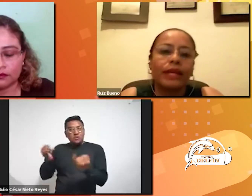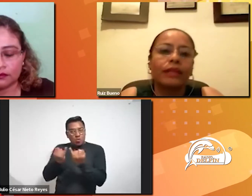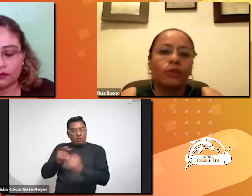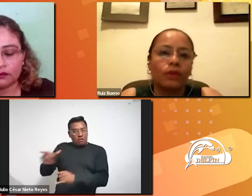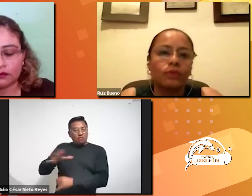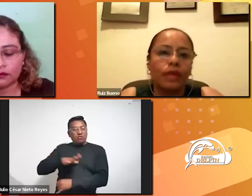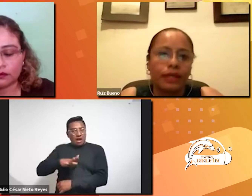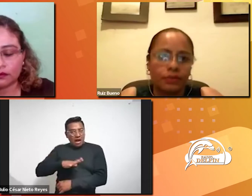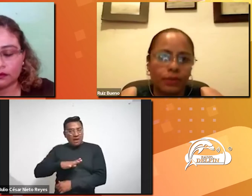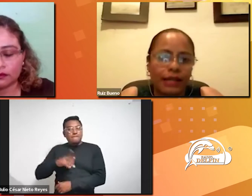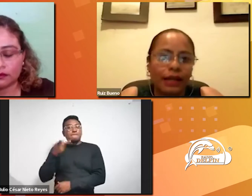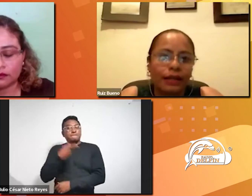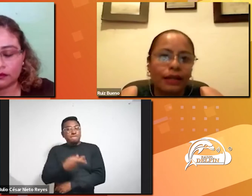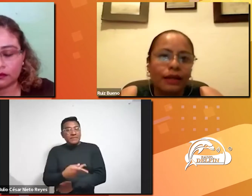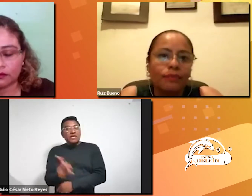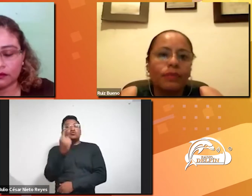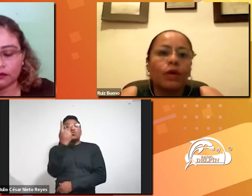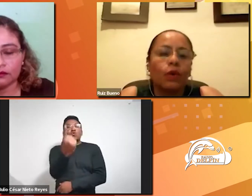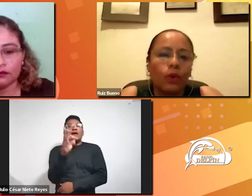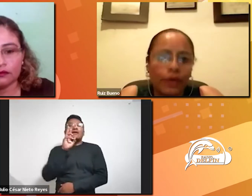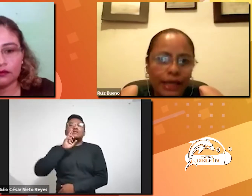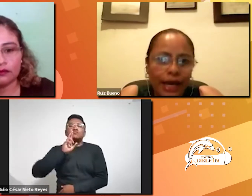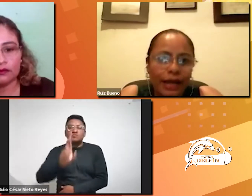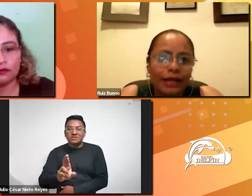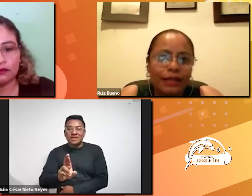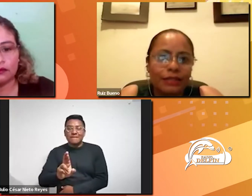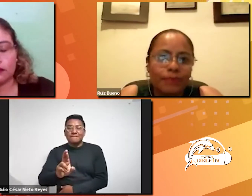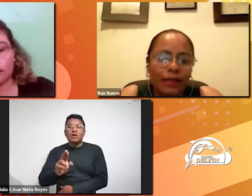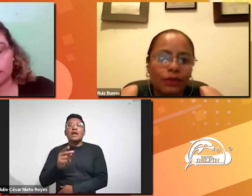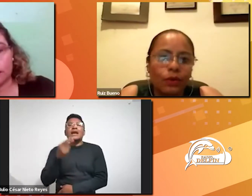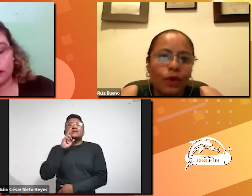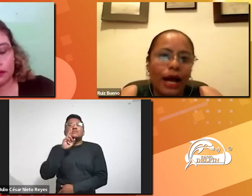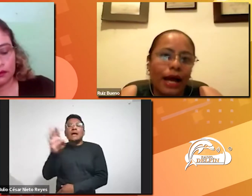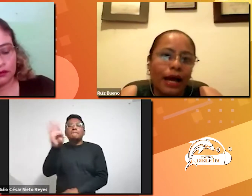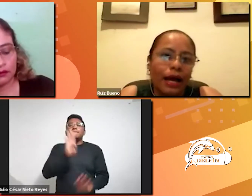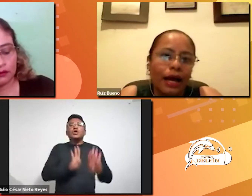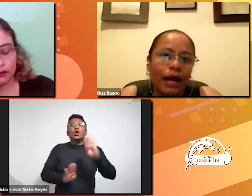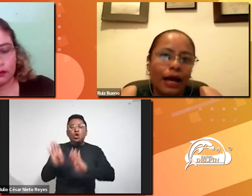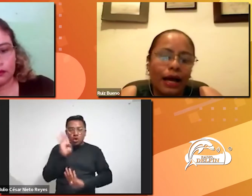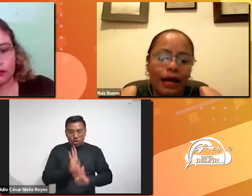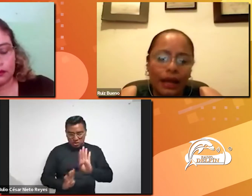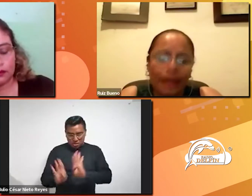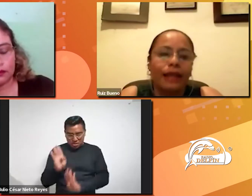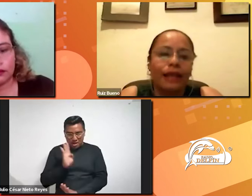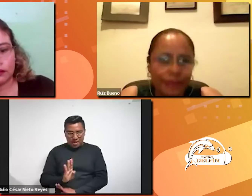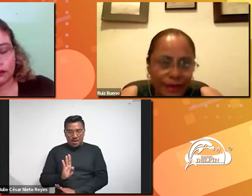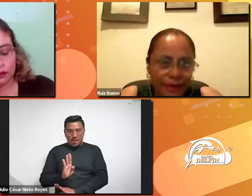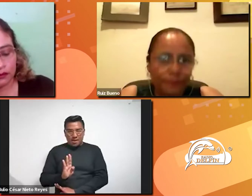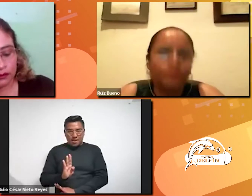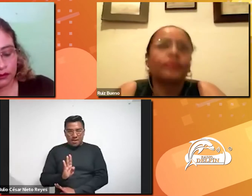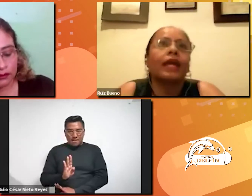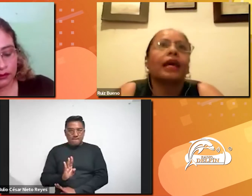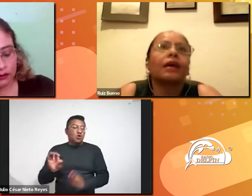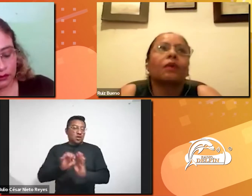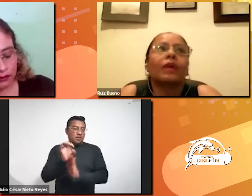inmediato viene toda una respuesta biológica respecto a la